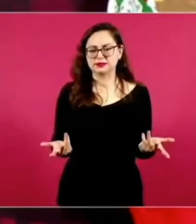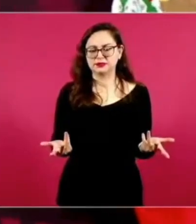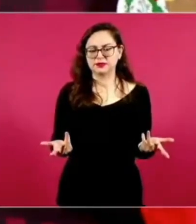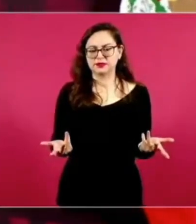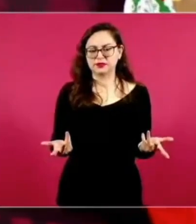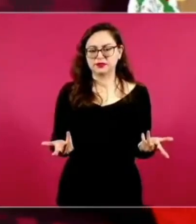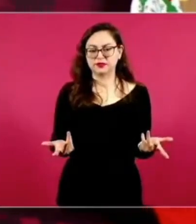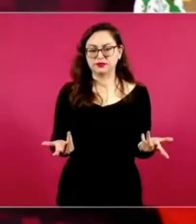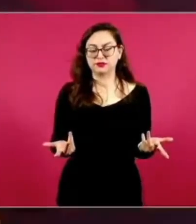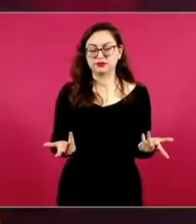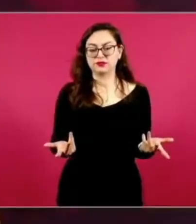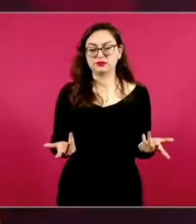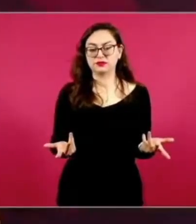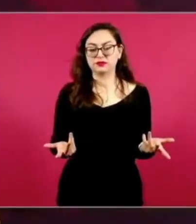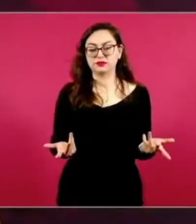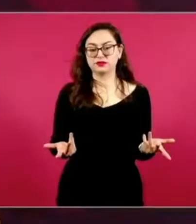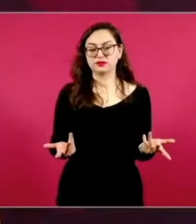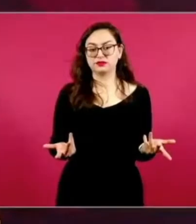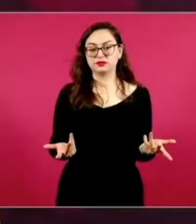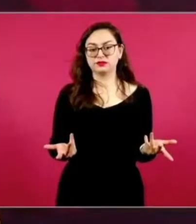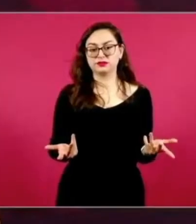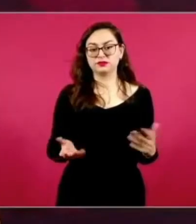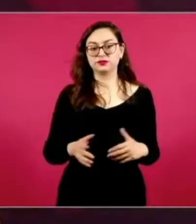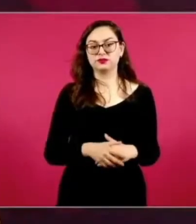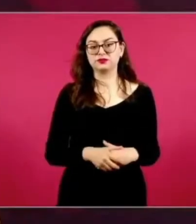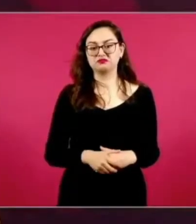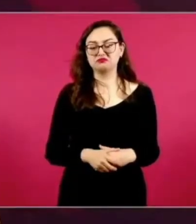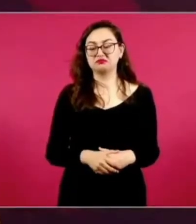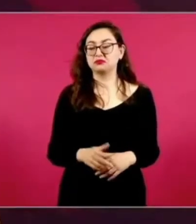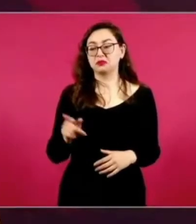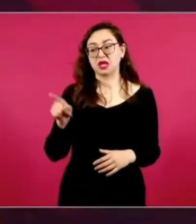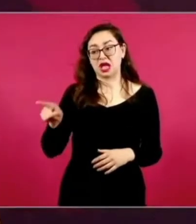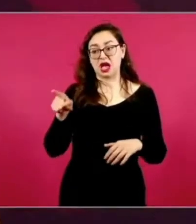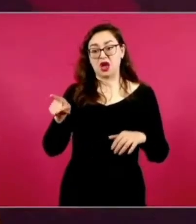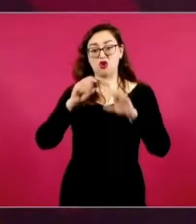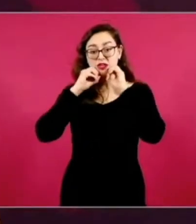¿Por qué cuestiono al PRO?